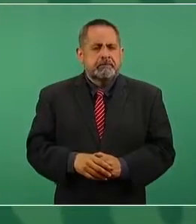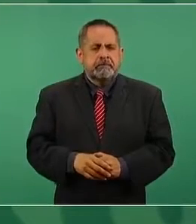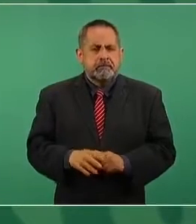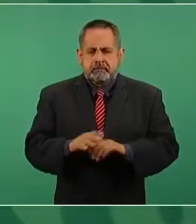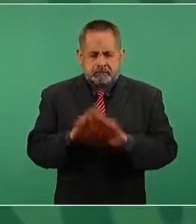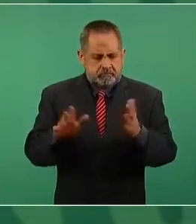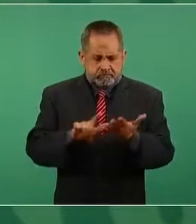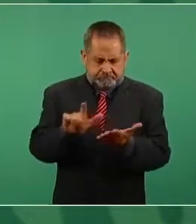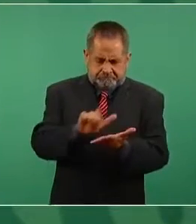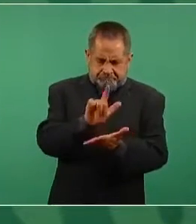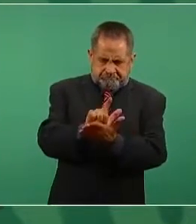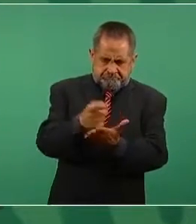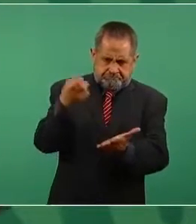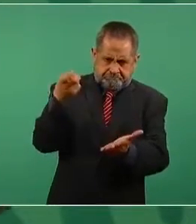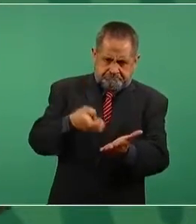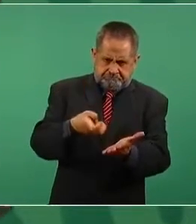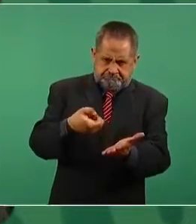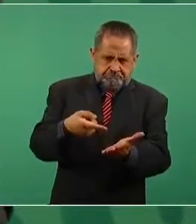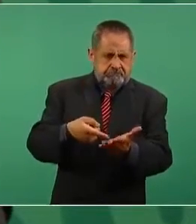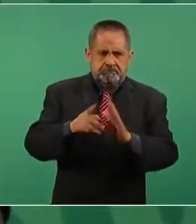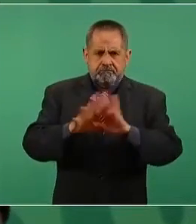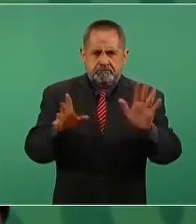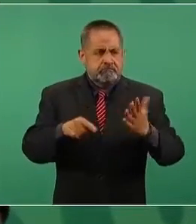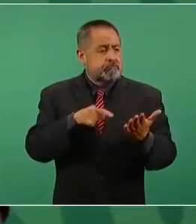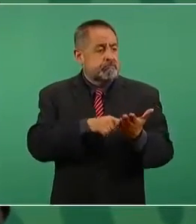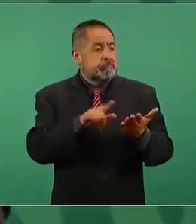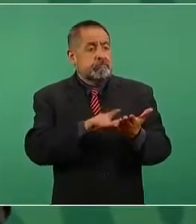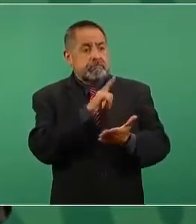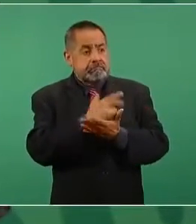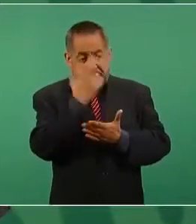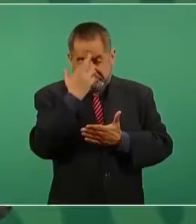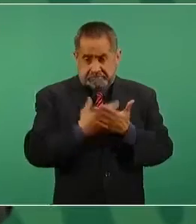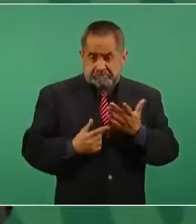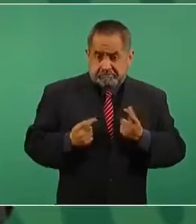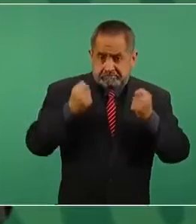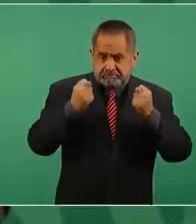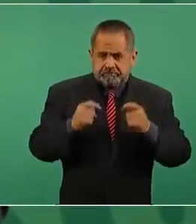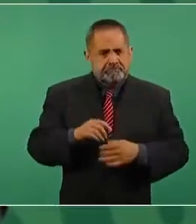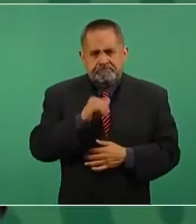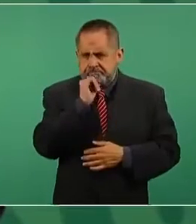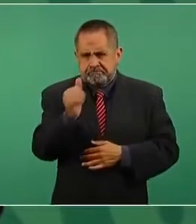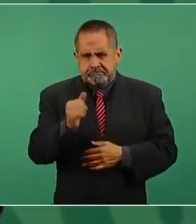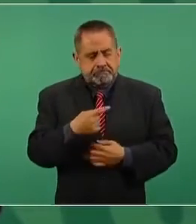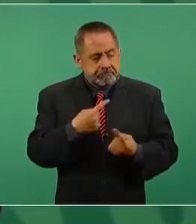Es legalidad, porque aquí no hay ninguna violación a la ley, ninguna